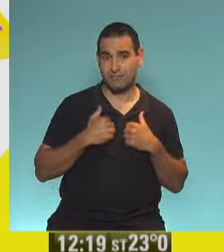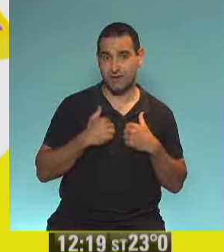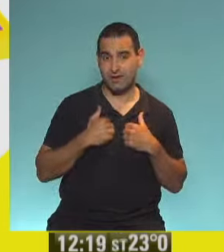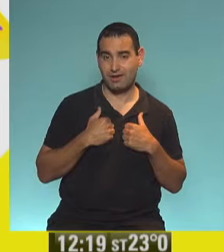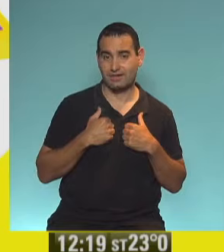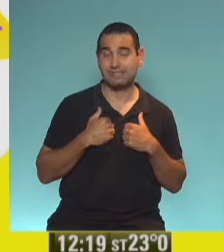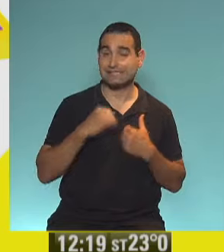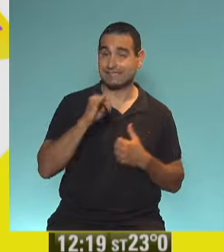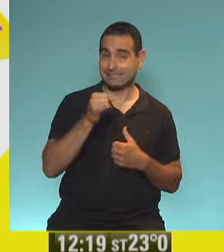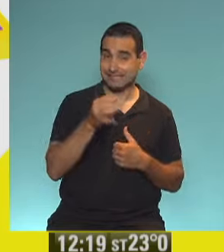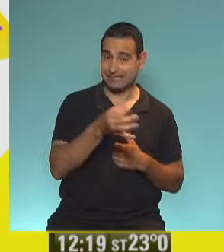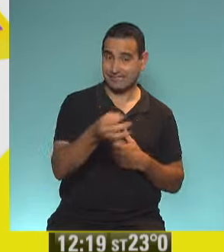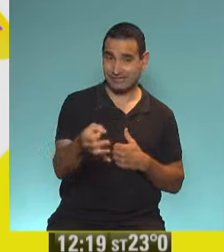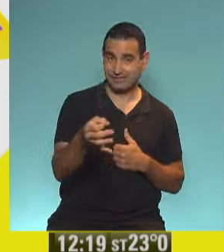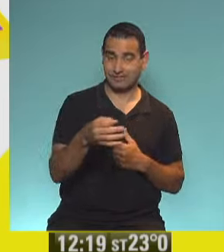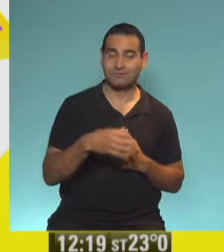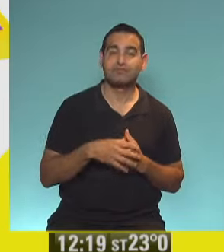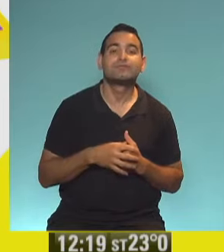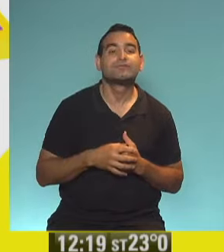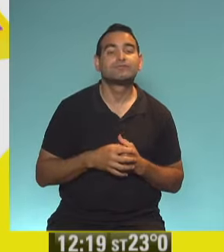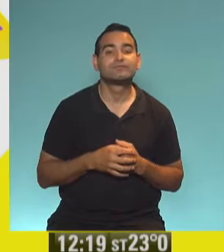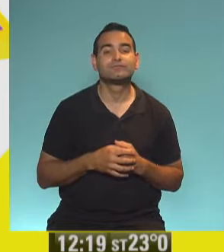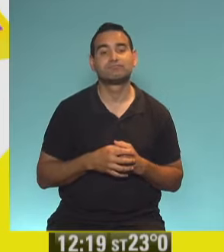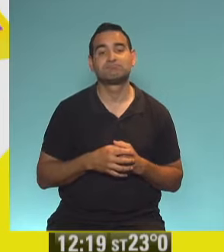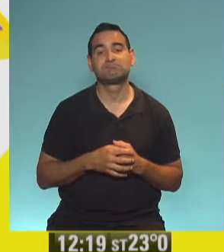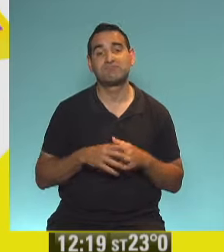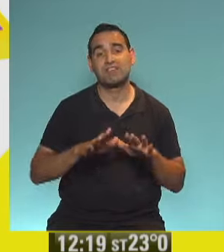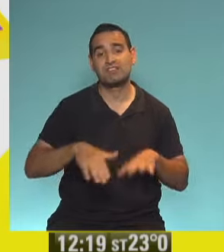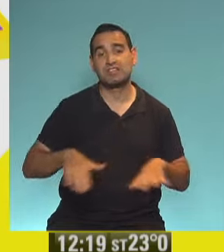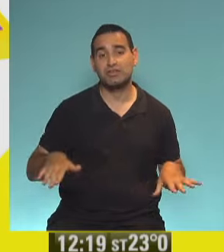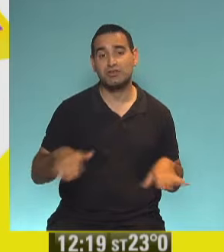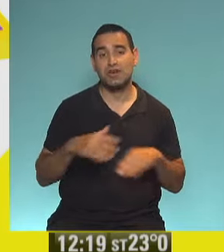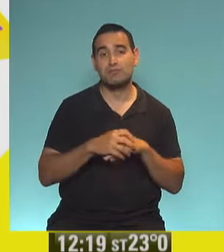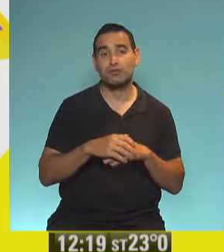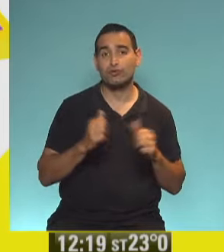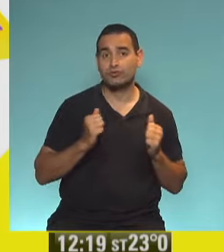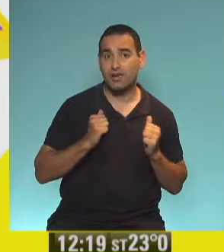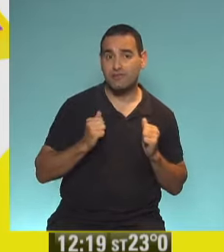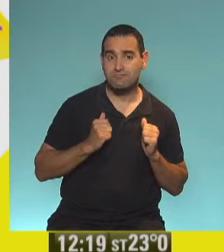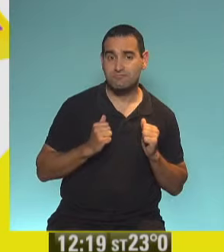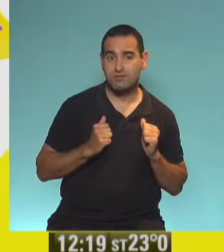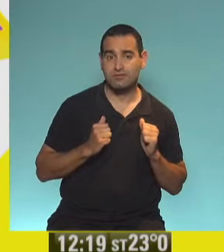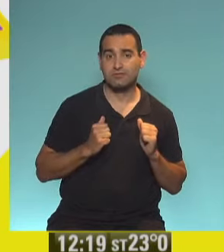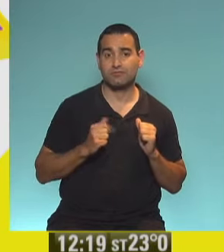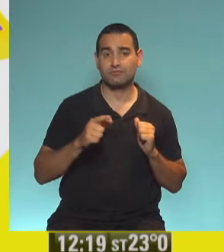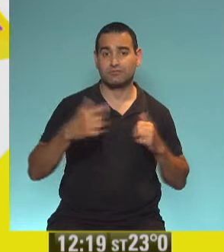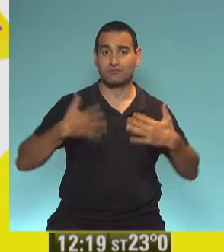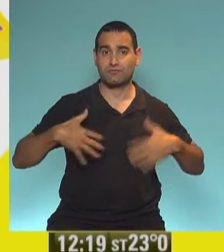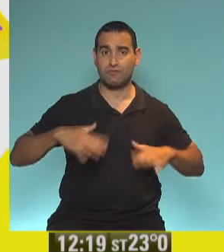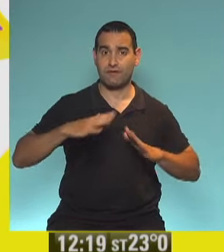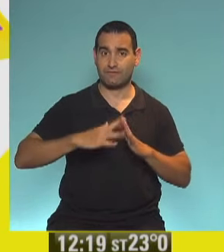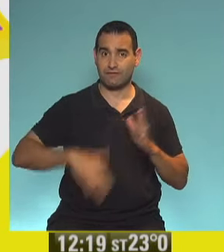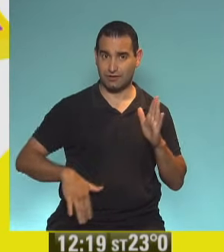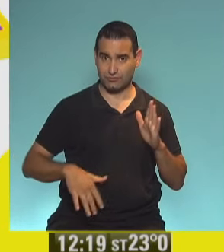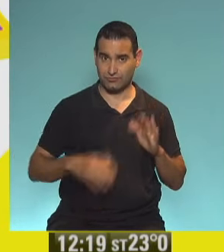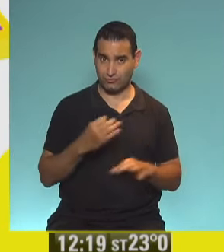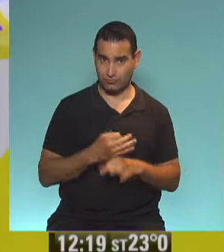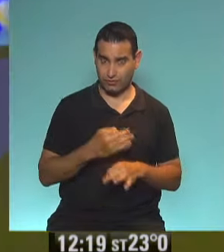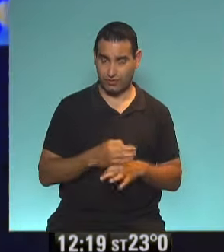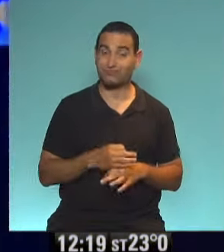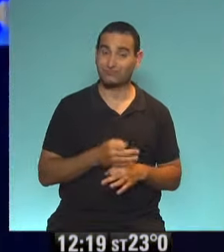¿No? Bueno, es verdad, eso es una semejanza. Y todos niños y niñas, amigos de Samba, tienen guardapolvo blanco.